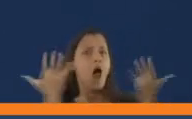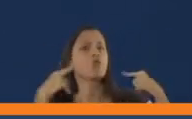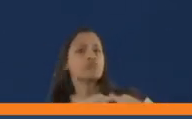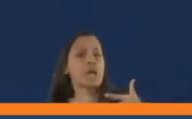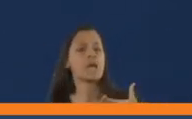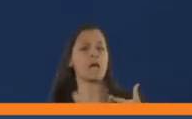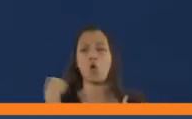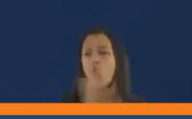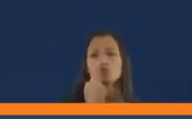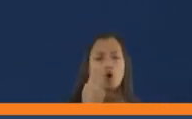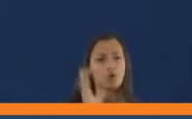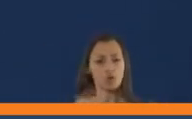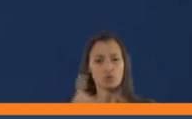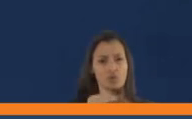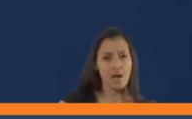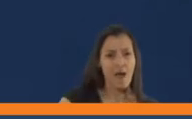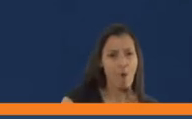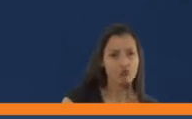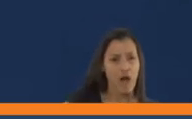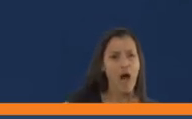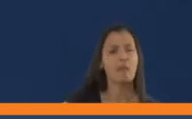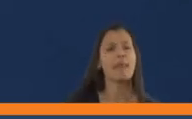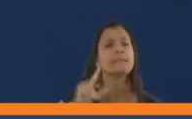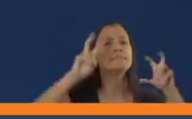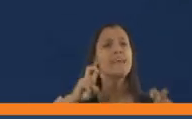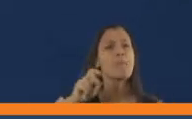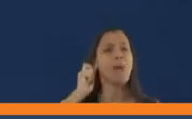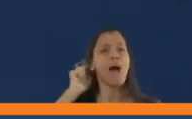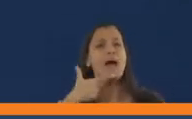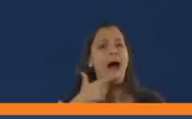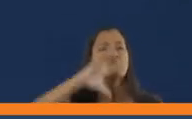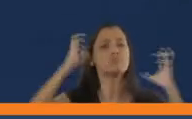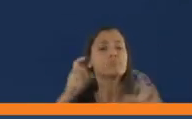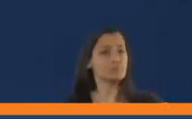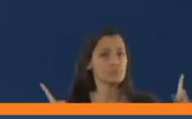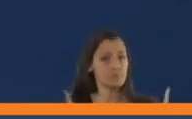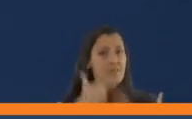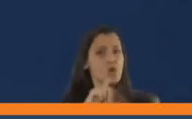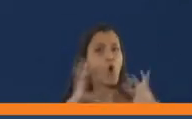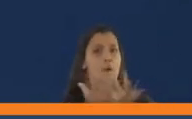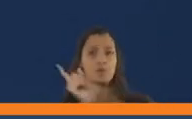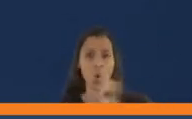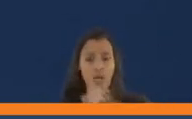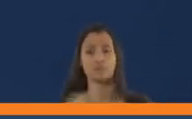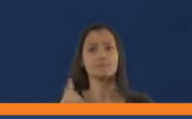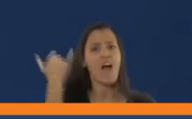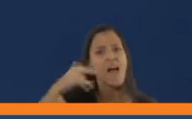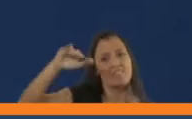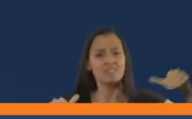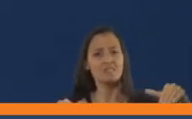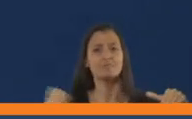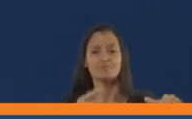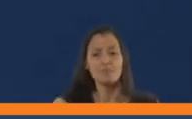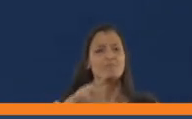y no somos responsables de emitir los gases que provocan el efecto invernadero la injusticia ambiental que